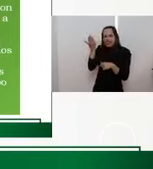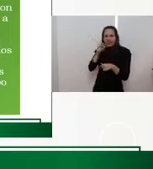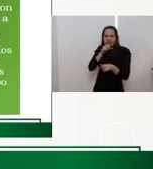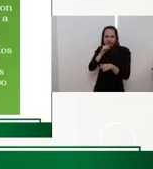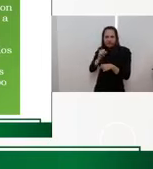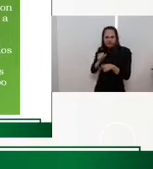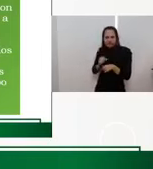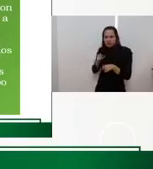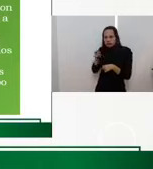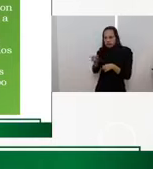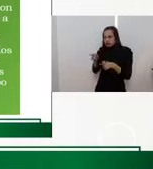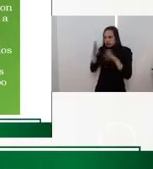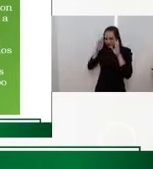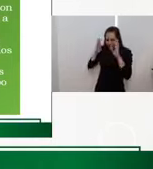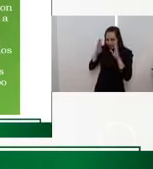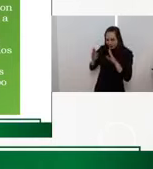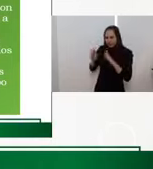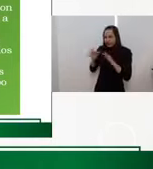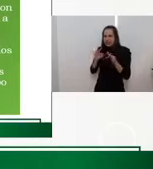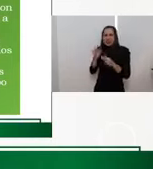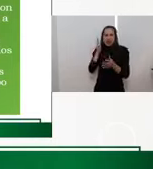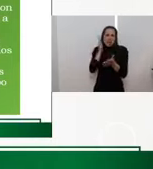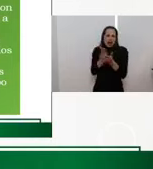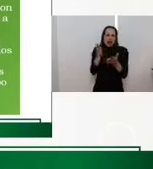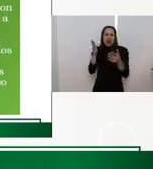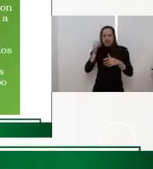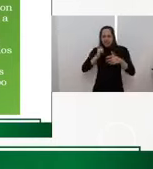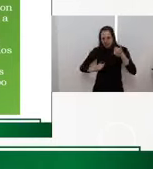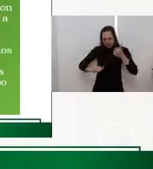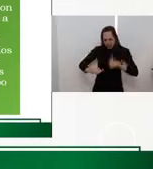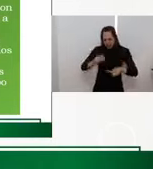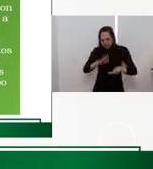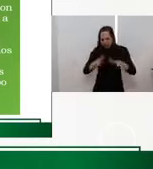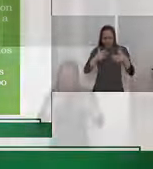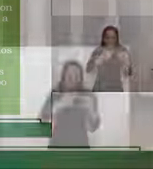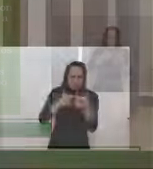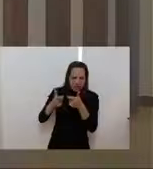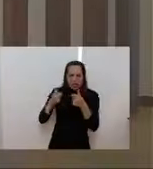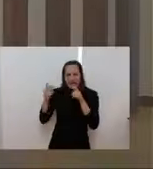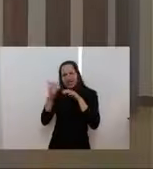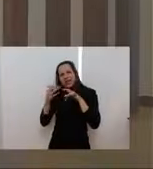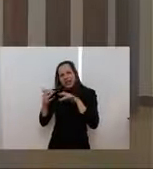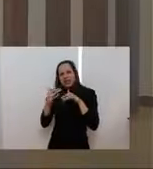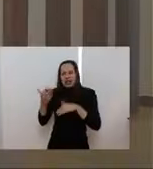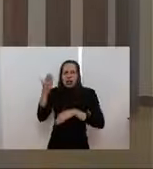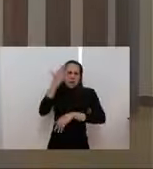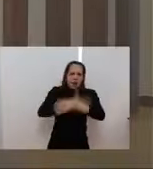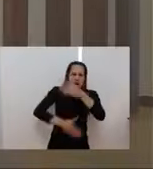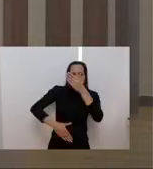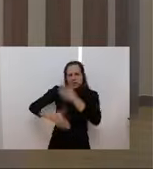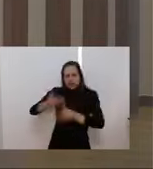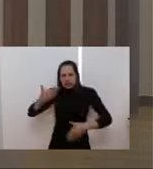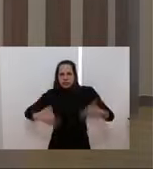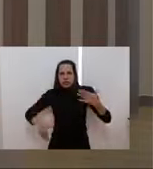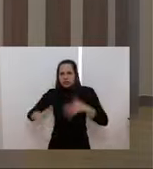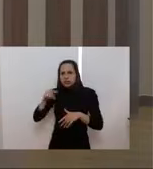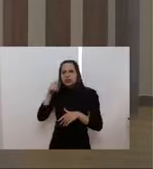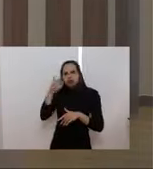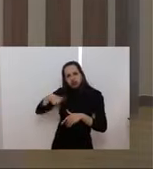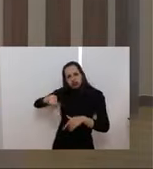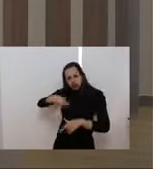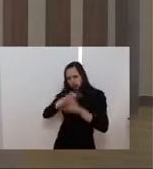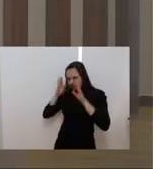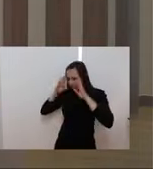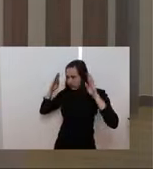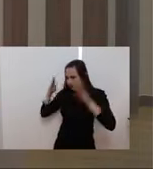importante y las secuelas de la guerra nos han llevado a desarrollar este programa del paciente amputado el hospital militar central es el